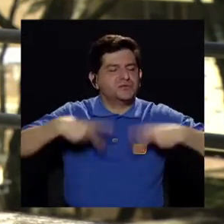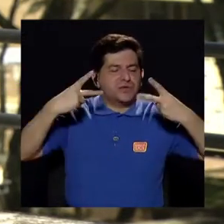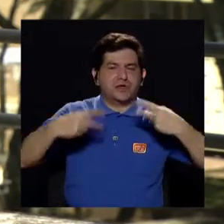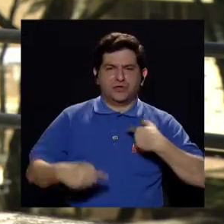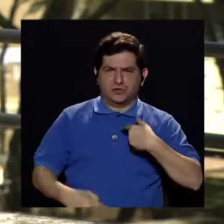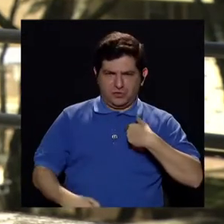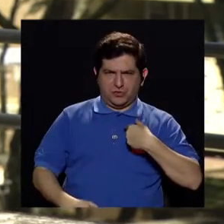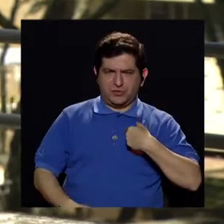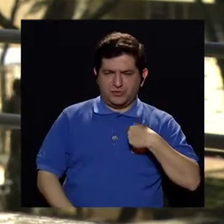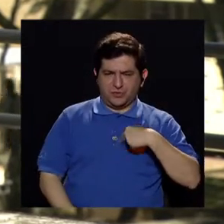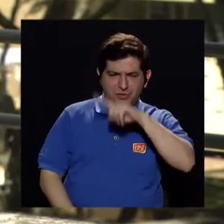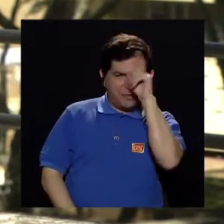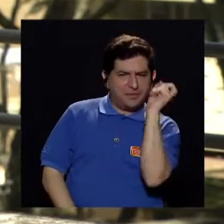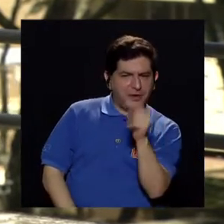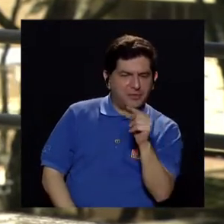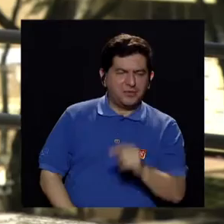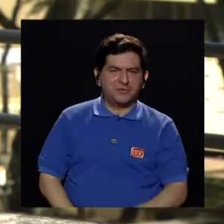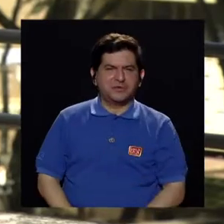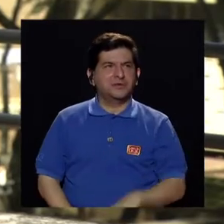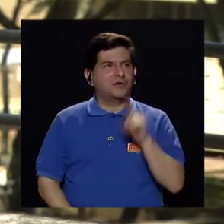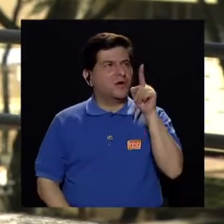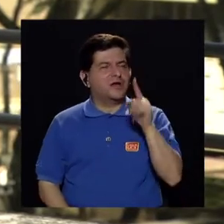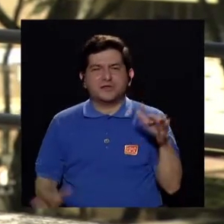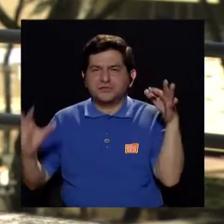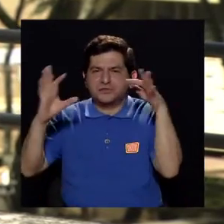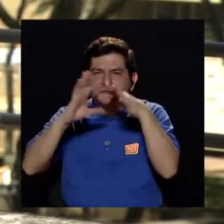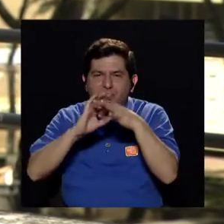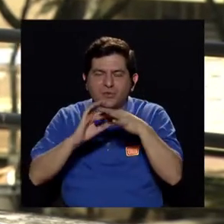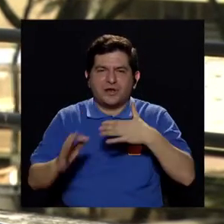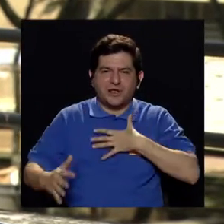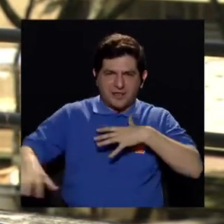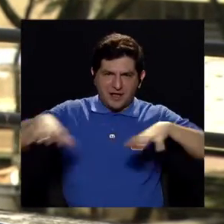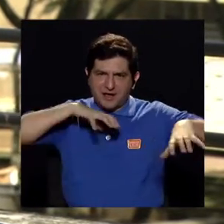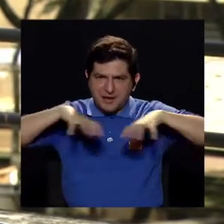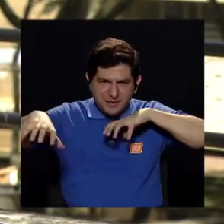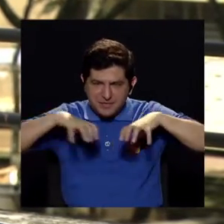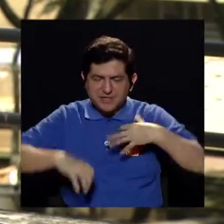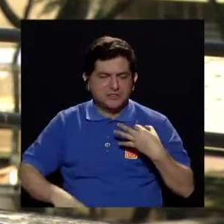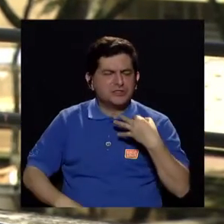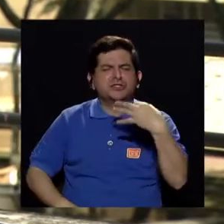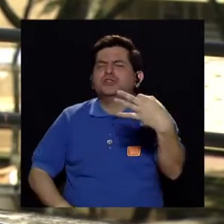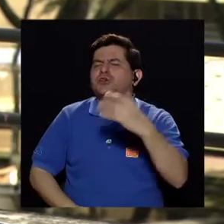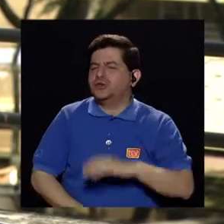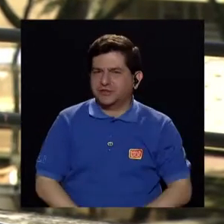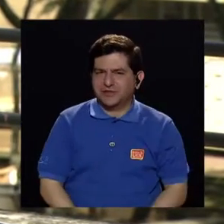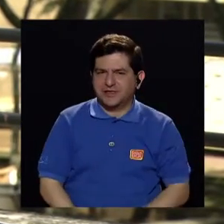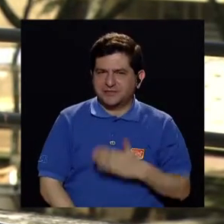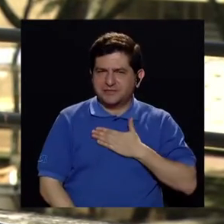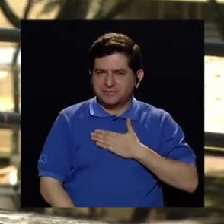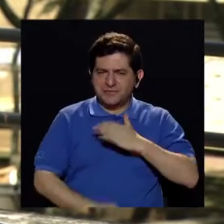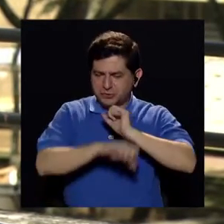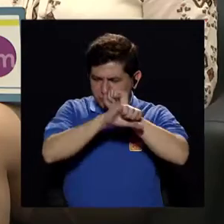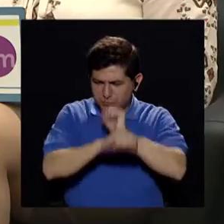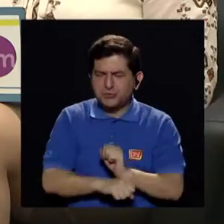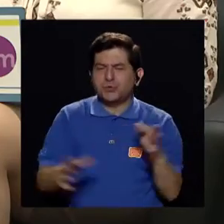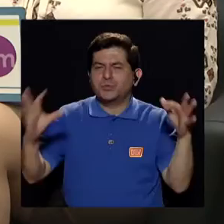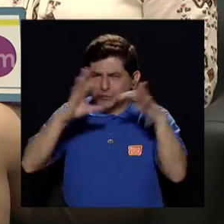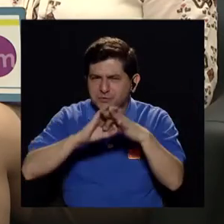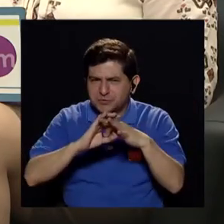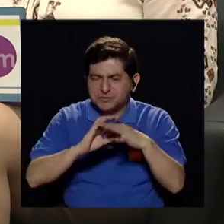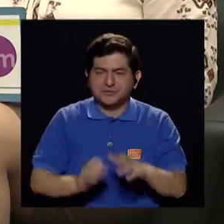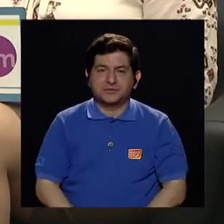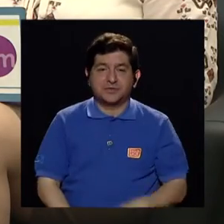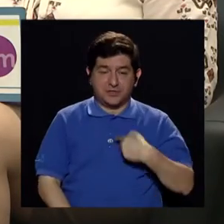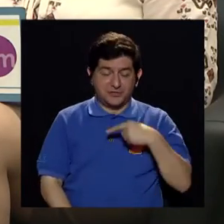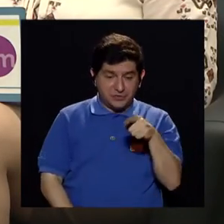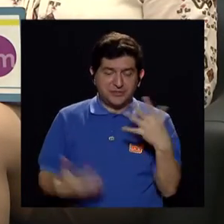¿lo que estoy soñando tiene congruencia con los actos que yo hago todos los días, con mis hábitos? Cuando yo empiezo a